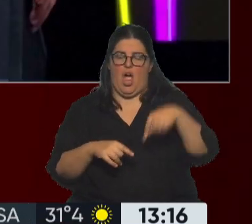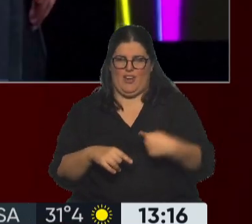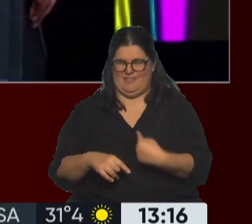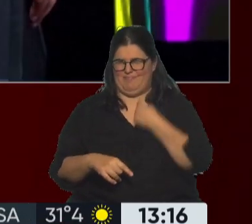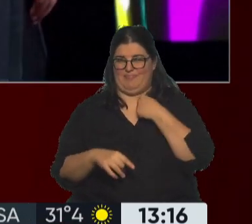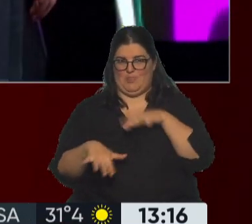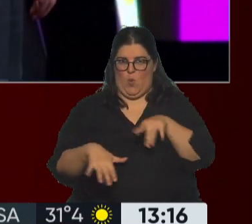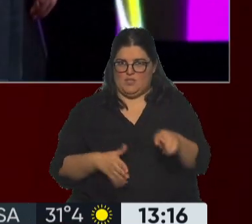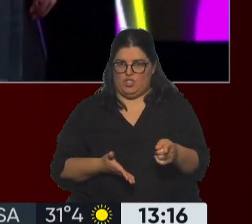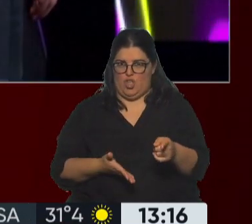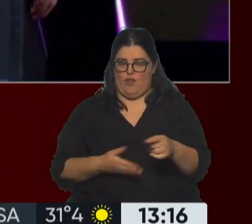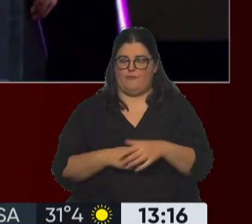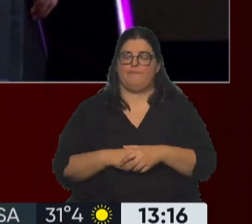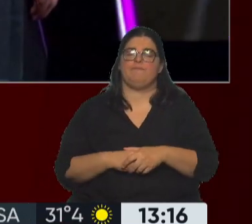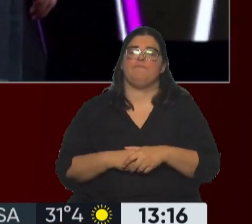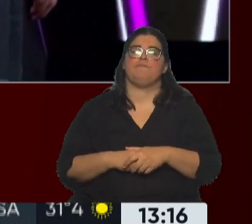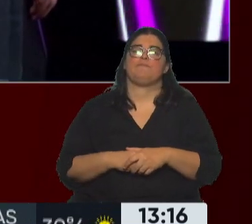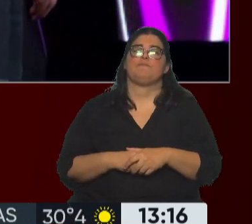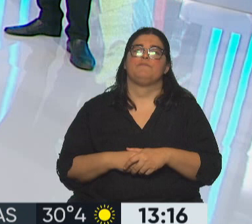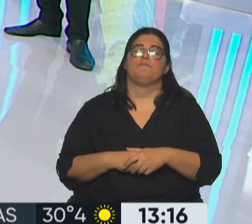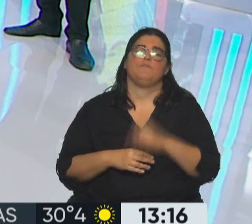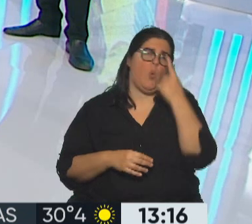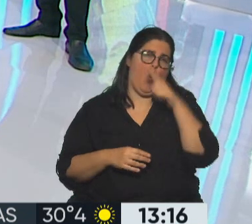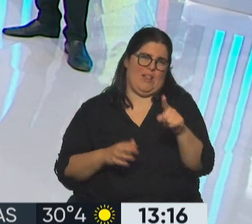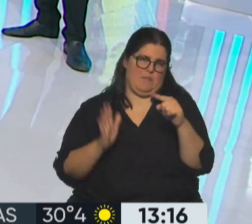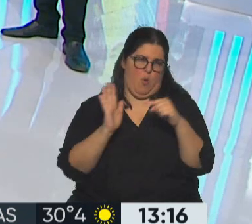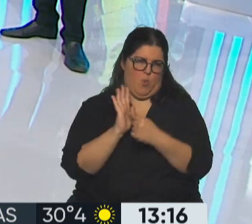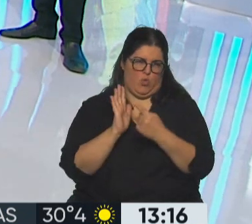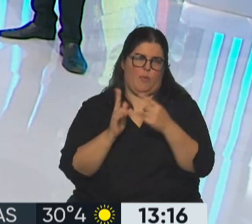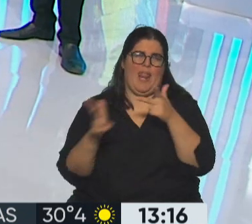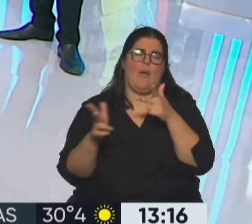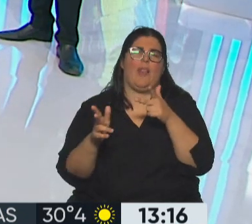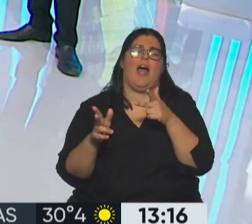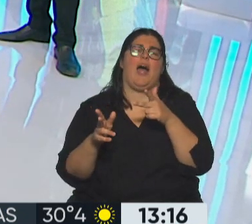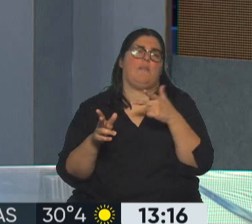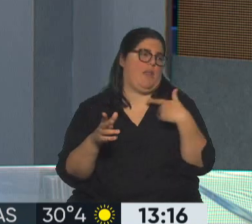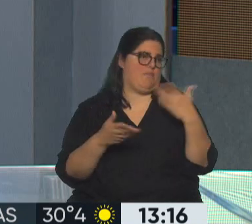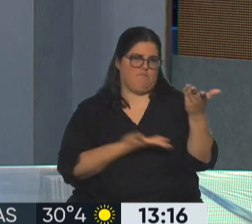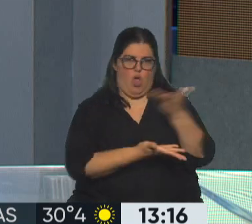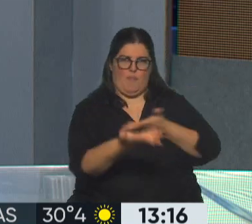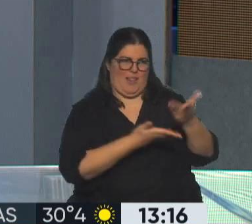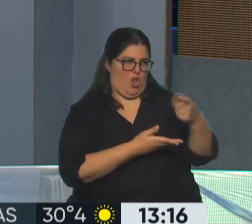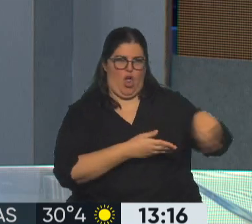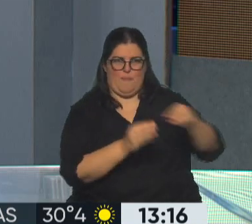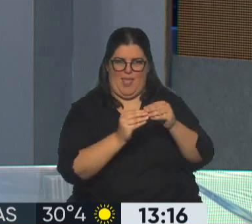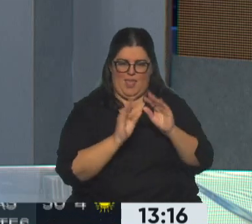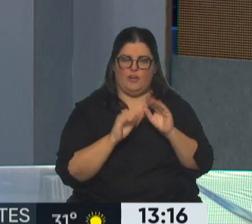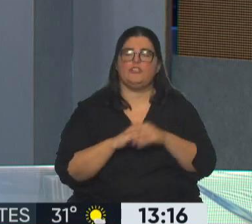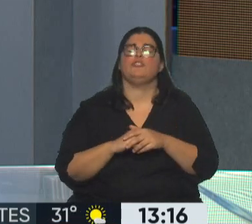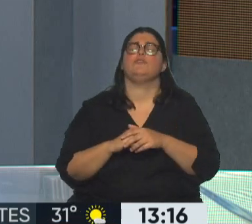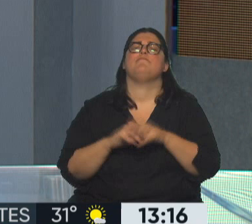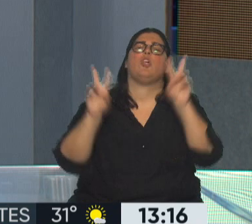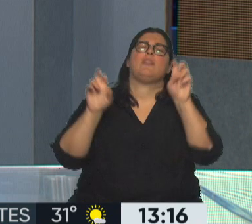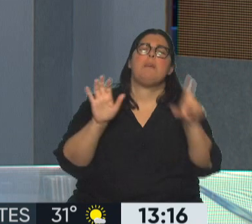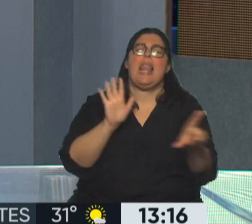muy fuerte. Un último punto para abrir también la discusión con los compañeros, el tema de la cuestión legal o